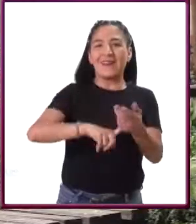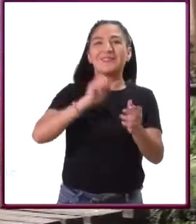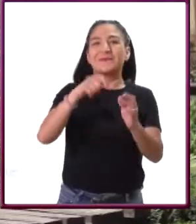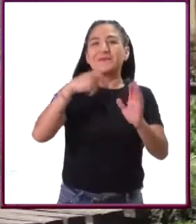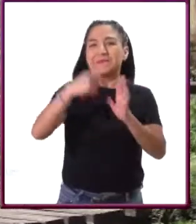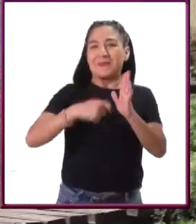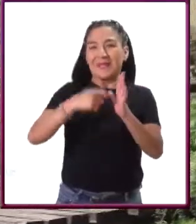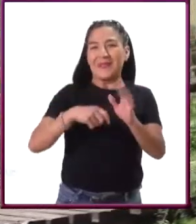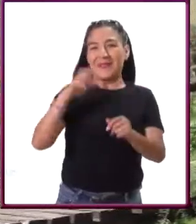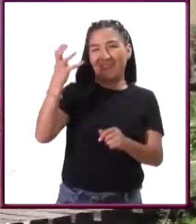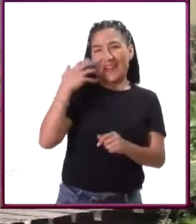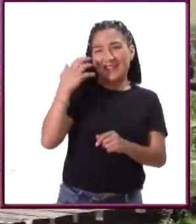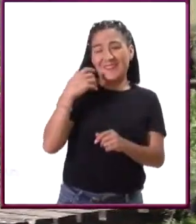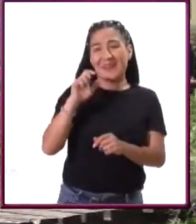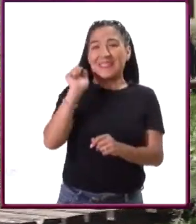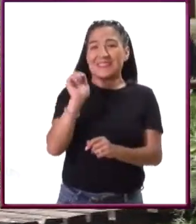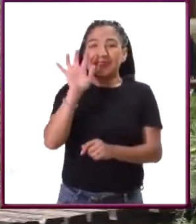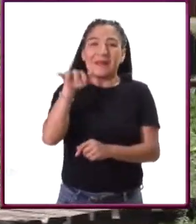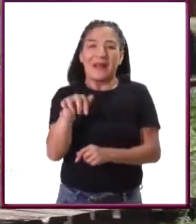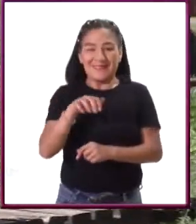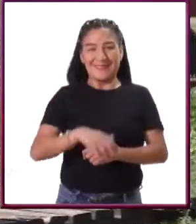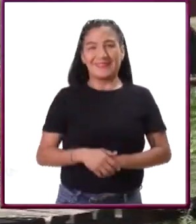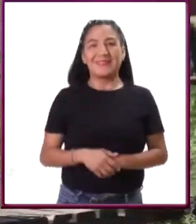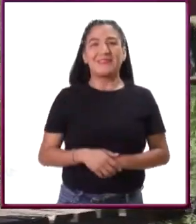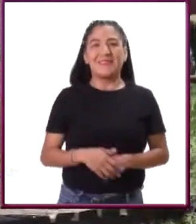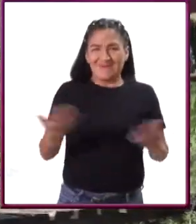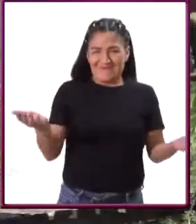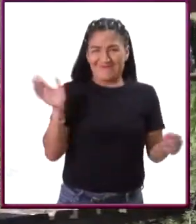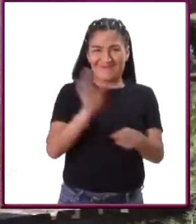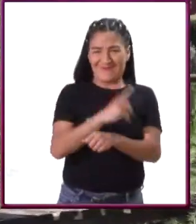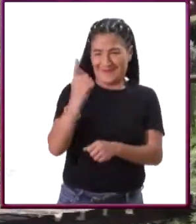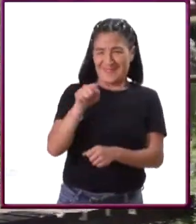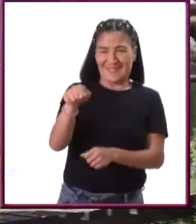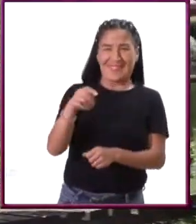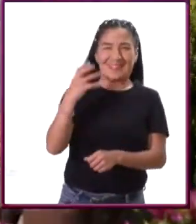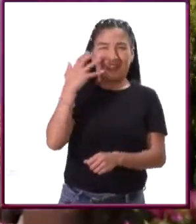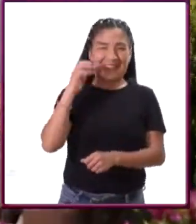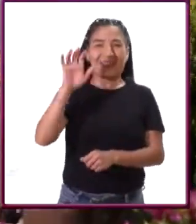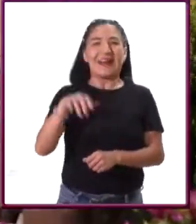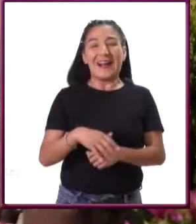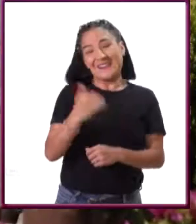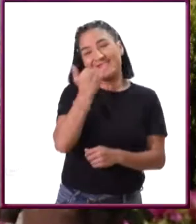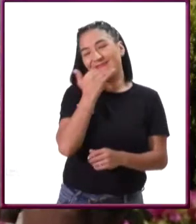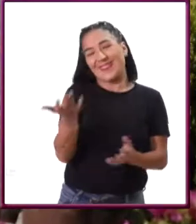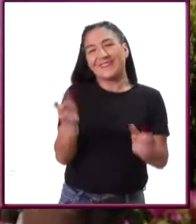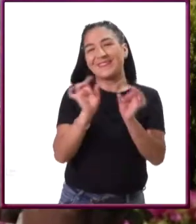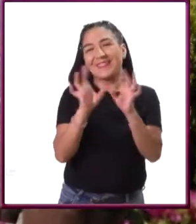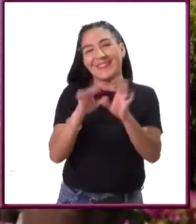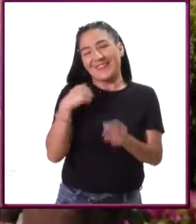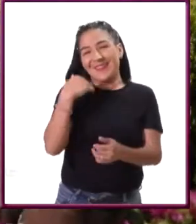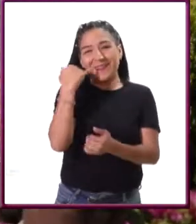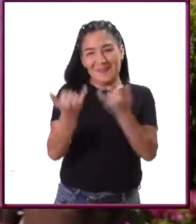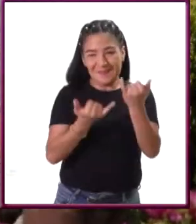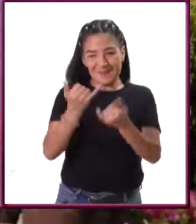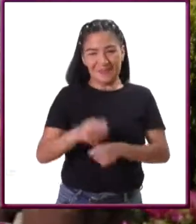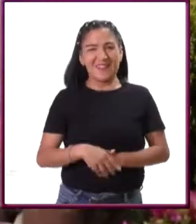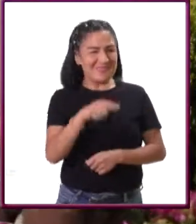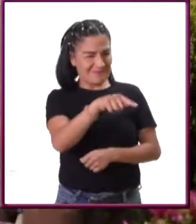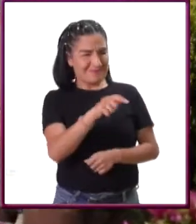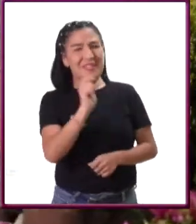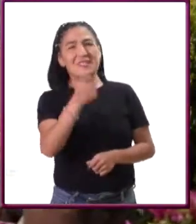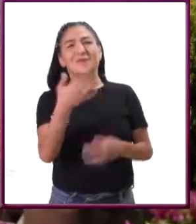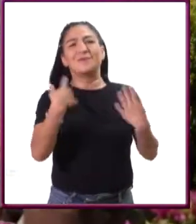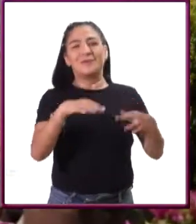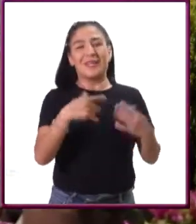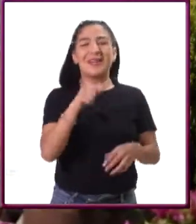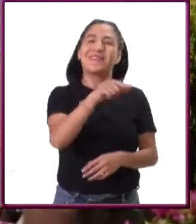gatito. ¡Miau! ¡Ay! ¿Por qué haces eso? Perdón, no me pude resistir, ¿eh? ¿Y esa joya?